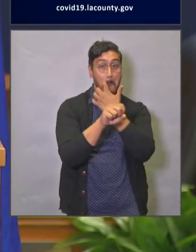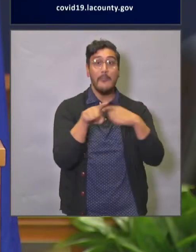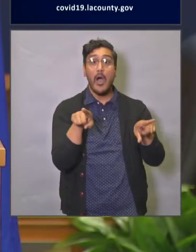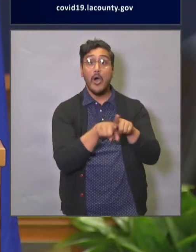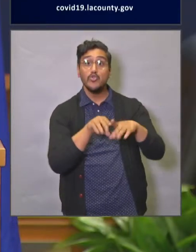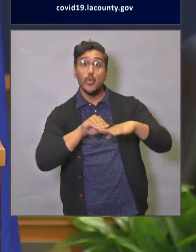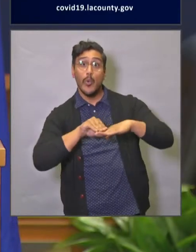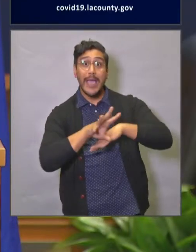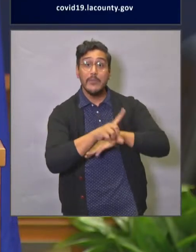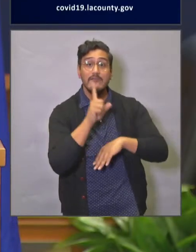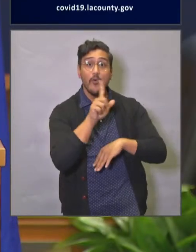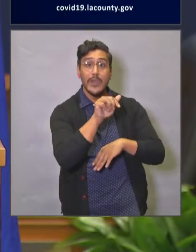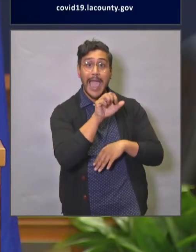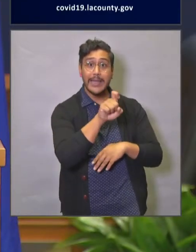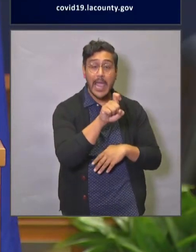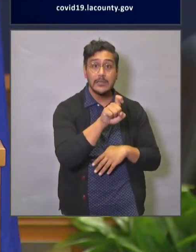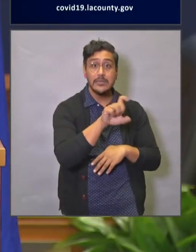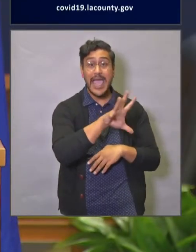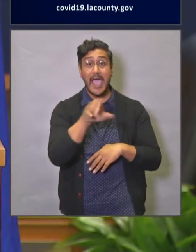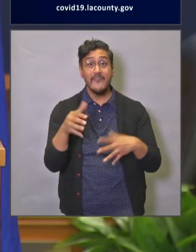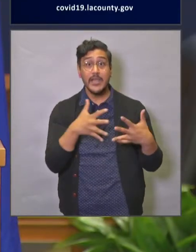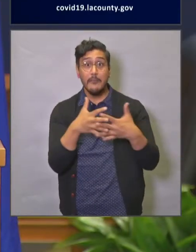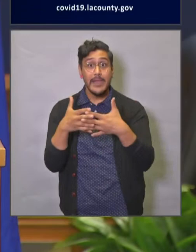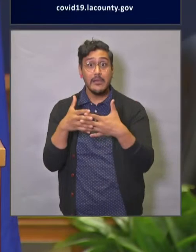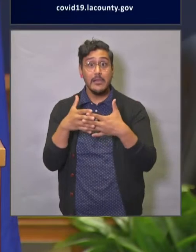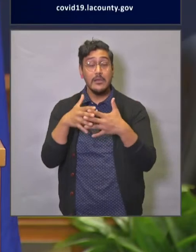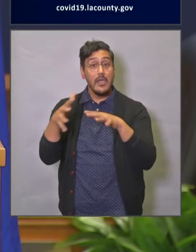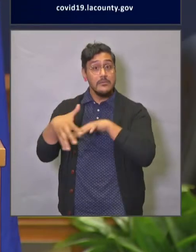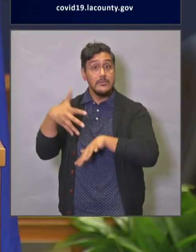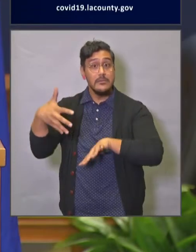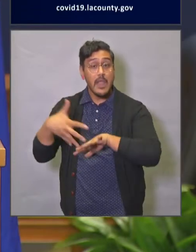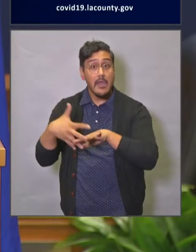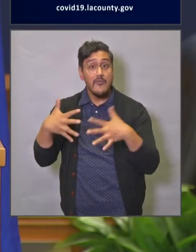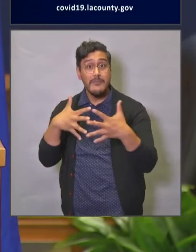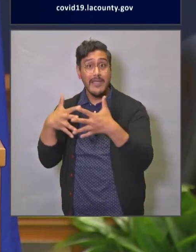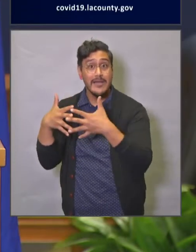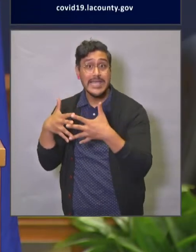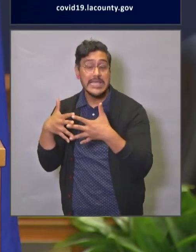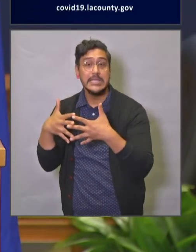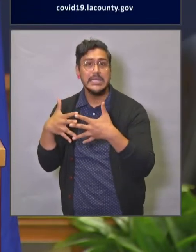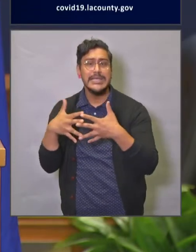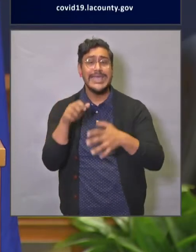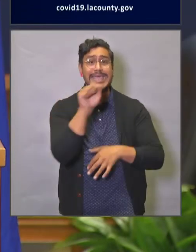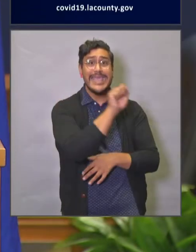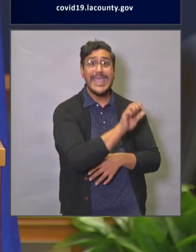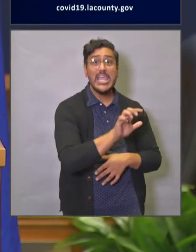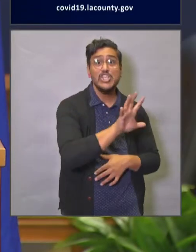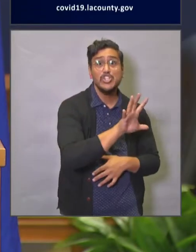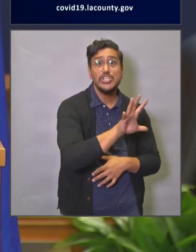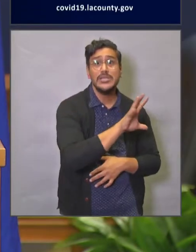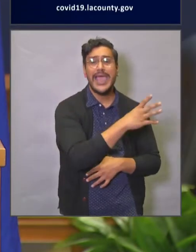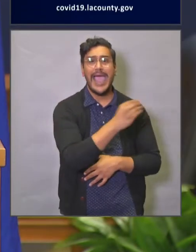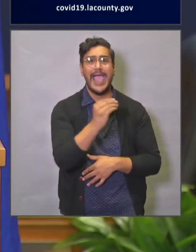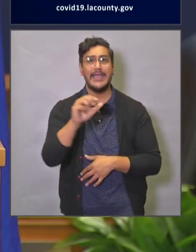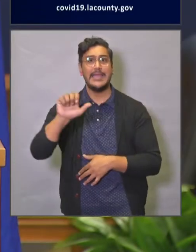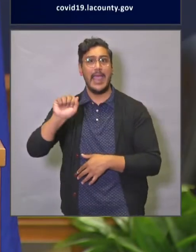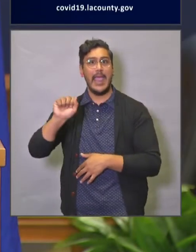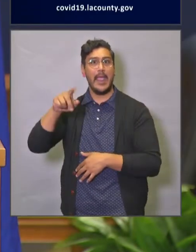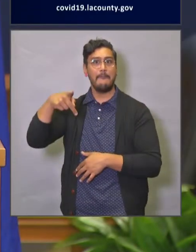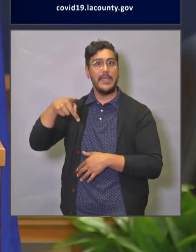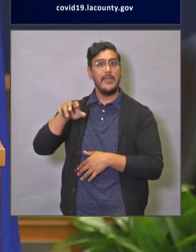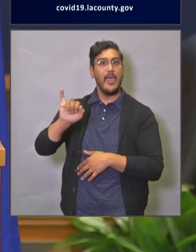Latinx, africanoamericanas, nativoamericanas, asiáticos y de las Islas Pacíficas y